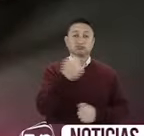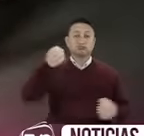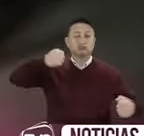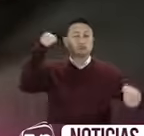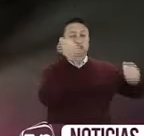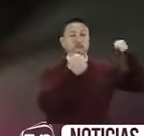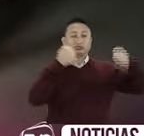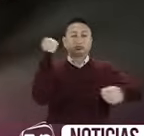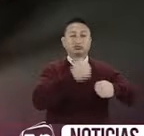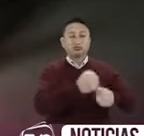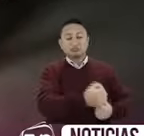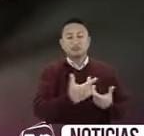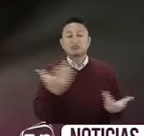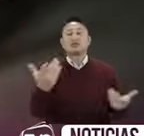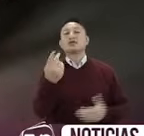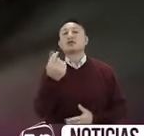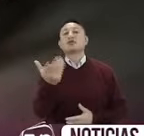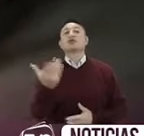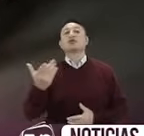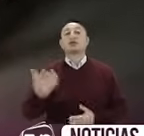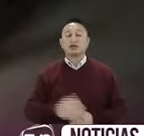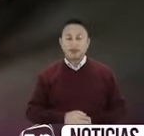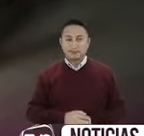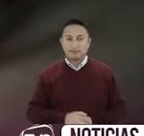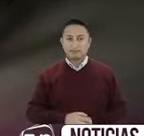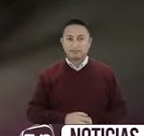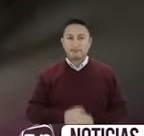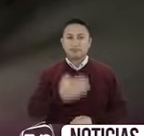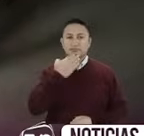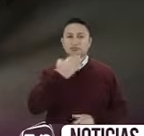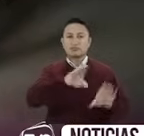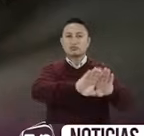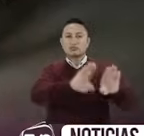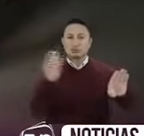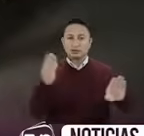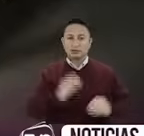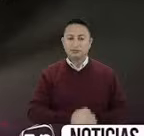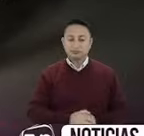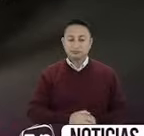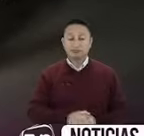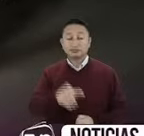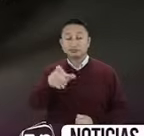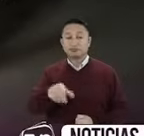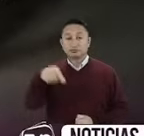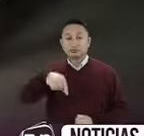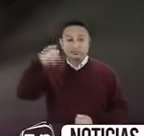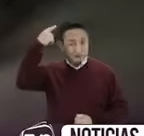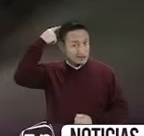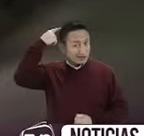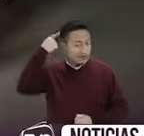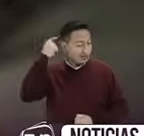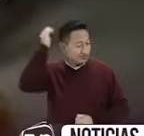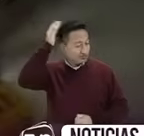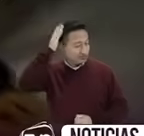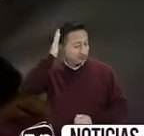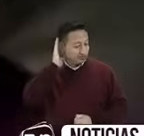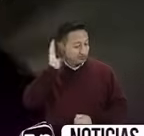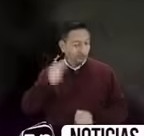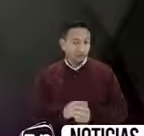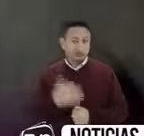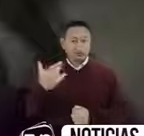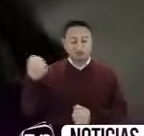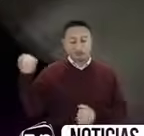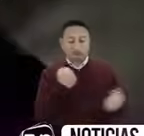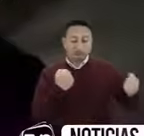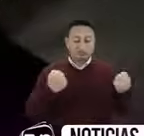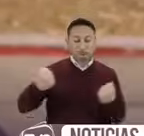de dónde está la plata, de cómo se abre la puerta. Al conductor le partieron las cabezas, golpes en el cuerpo con esa pata de cabra,